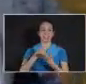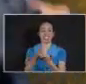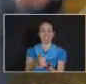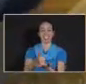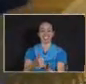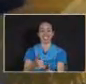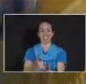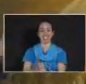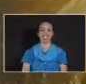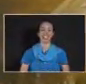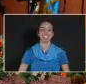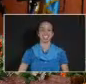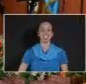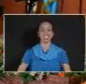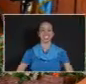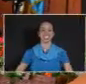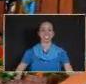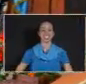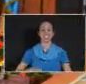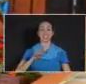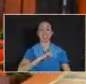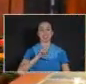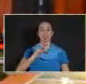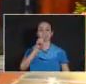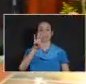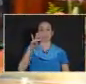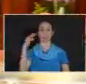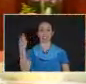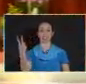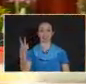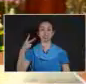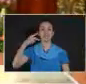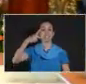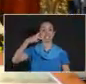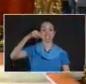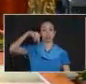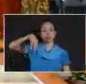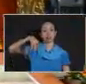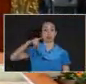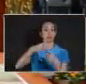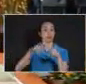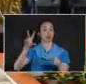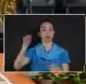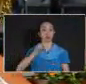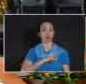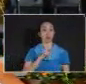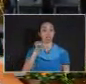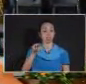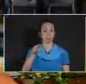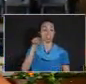distancia, es maratón, son 42 kilómetros, pero no solo eso, es de obstáculos.